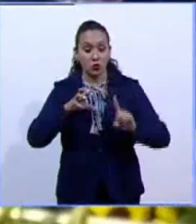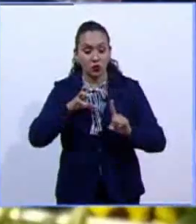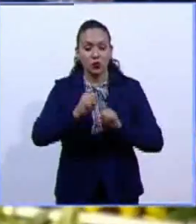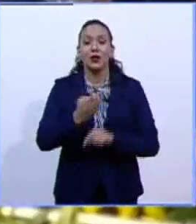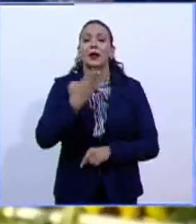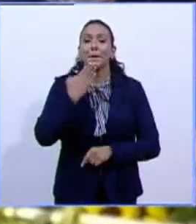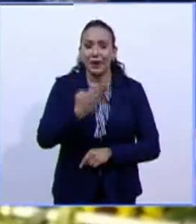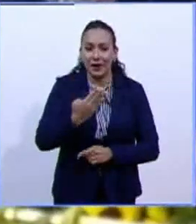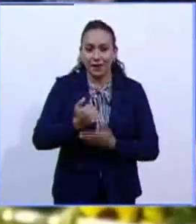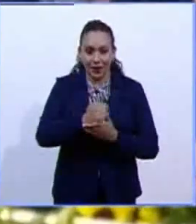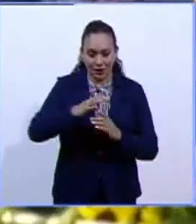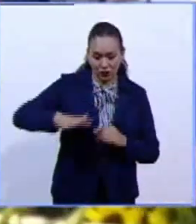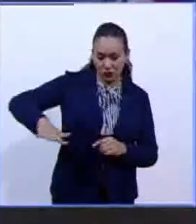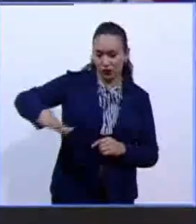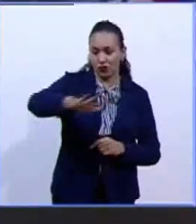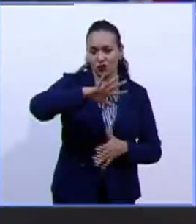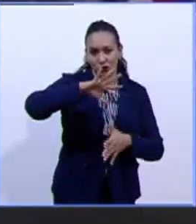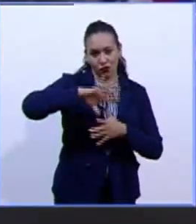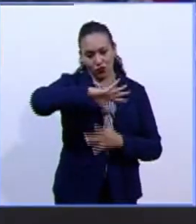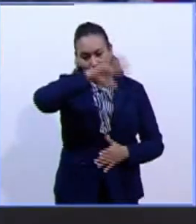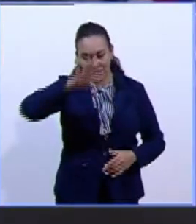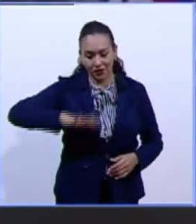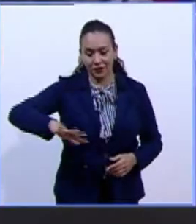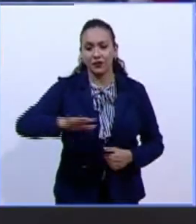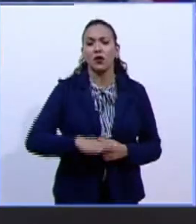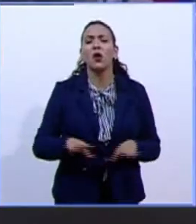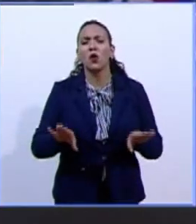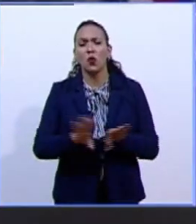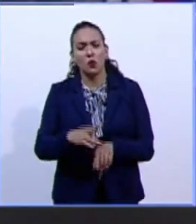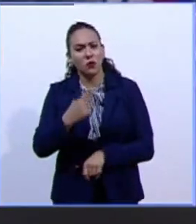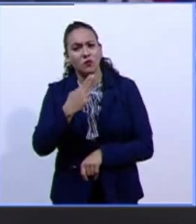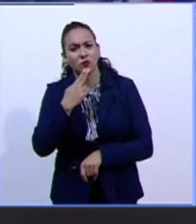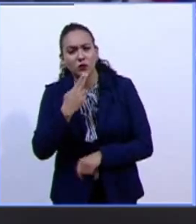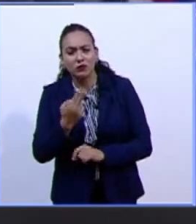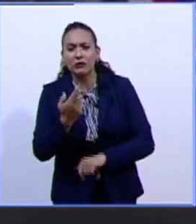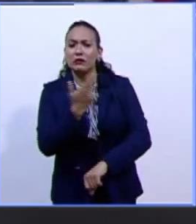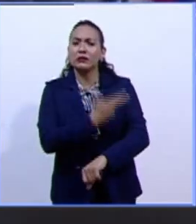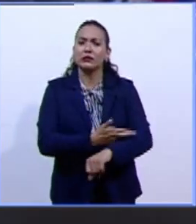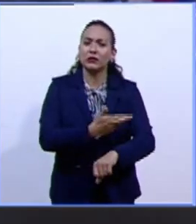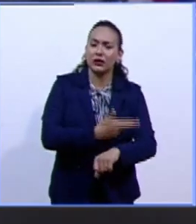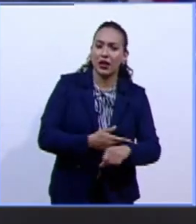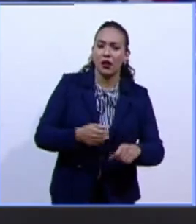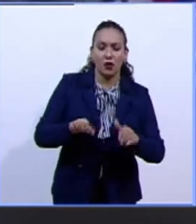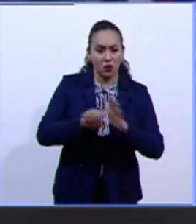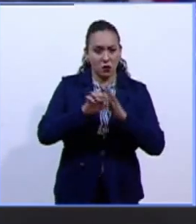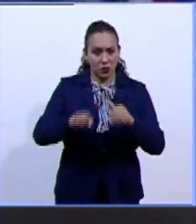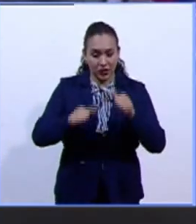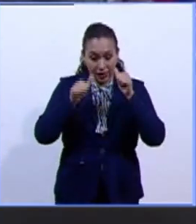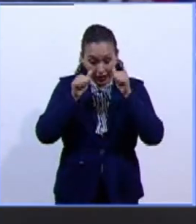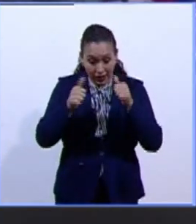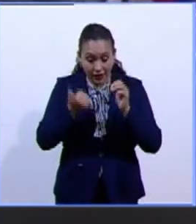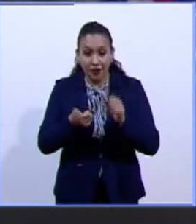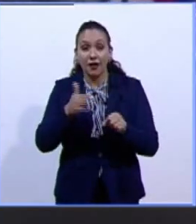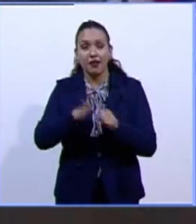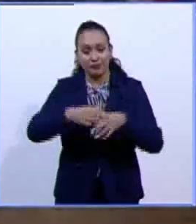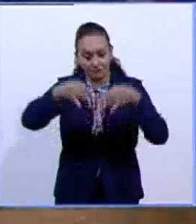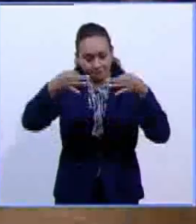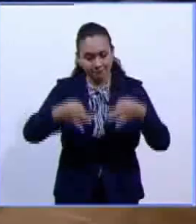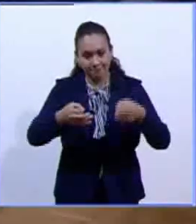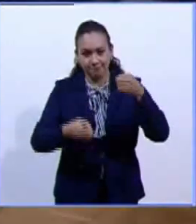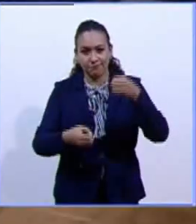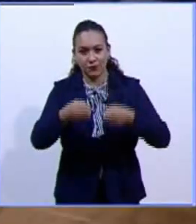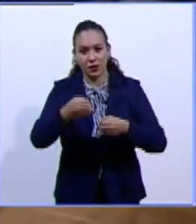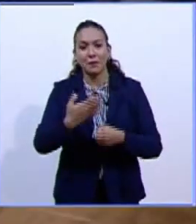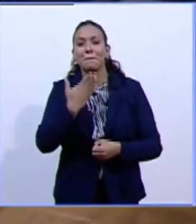en la región iberoamericana, mediante mecanismos que garanticen una administración judicial eficiente, oportuna